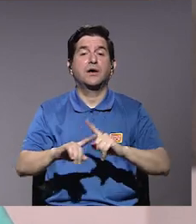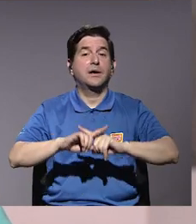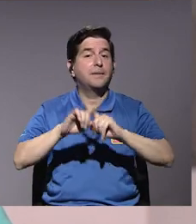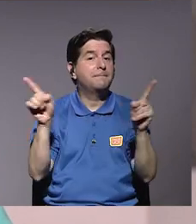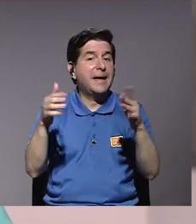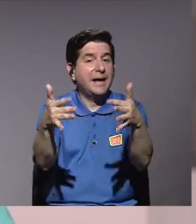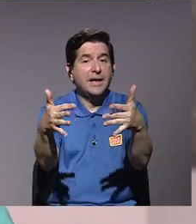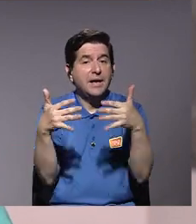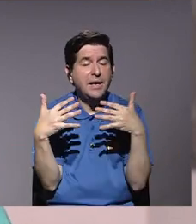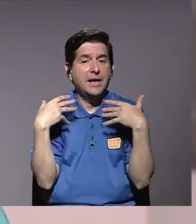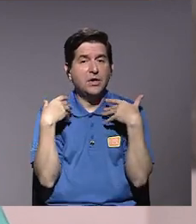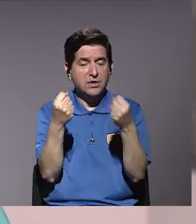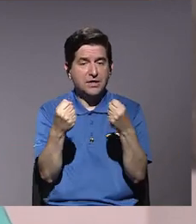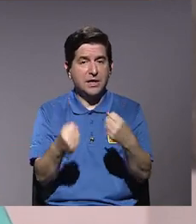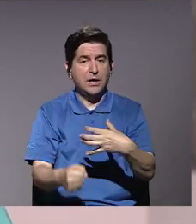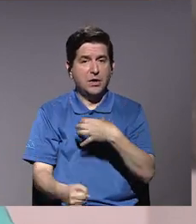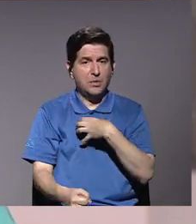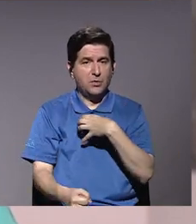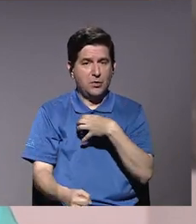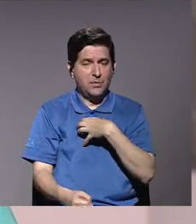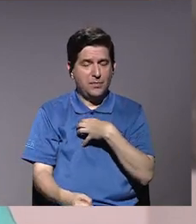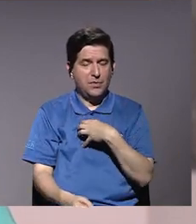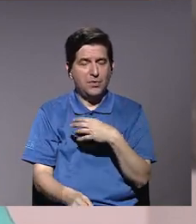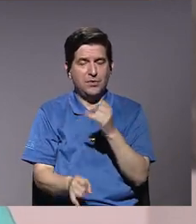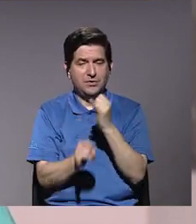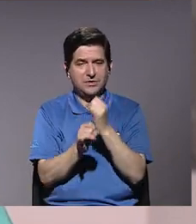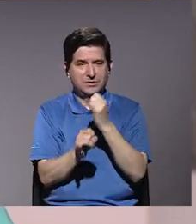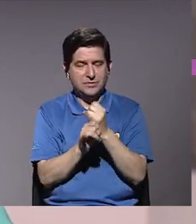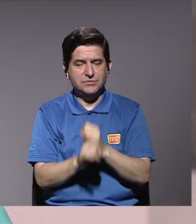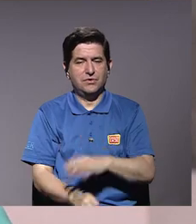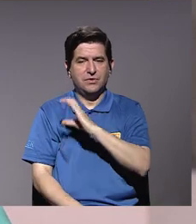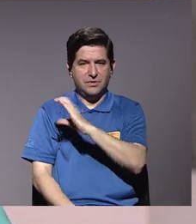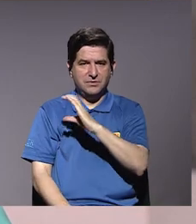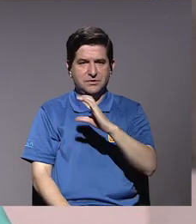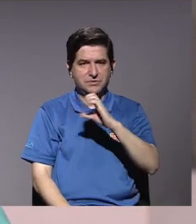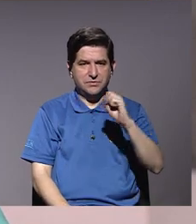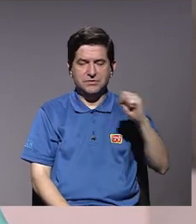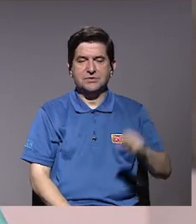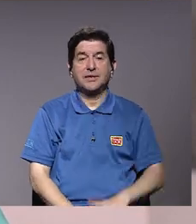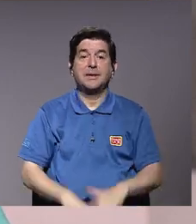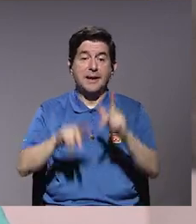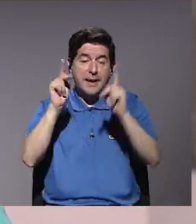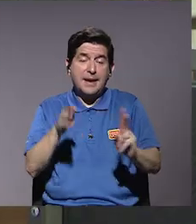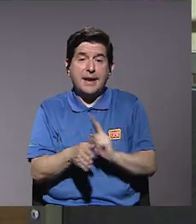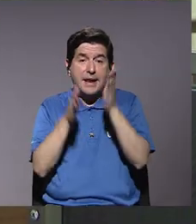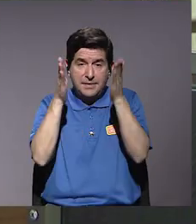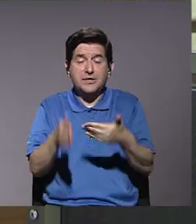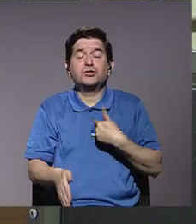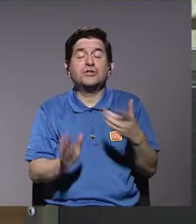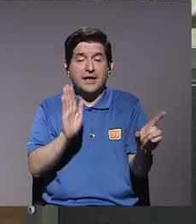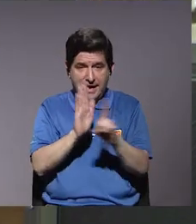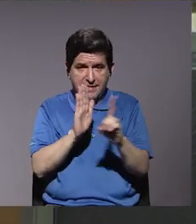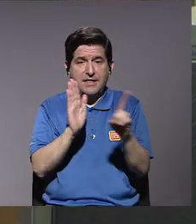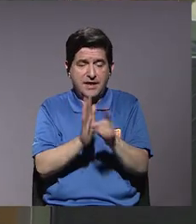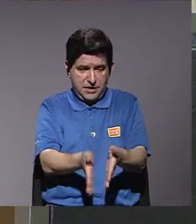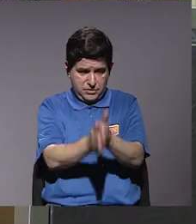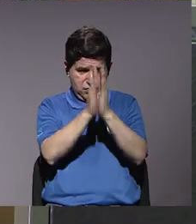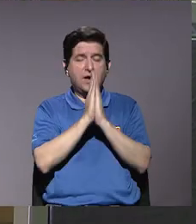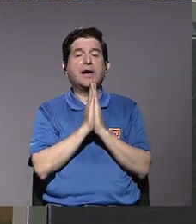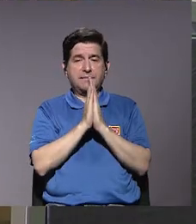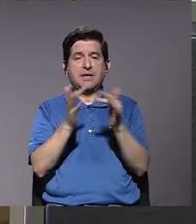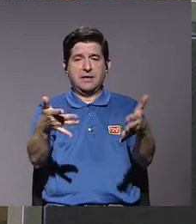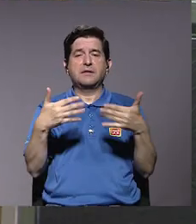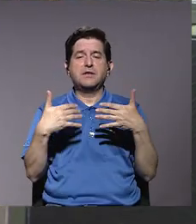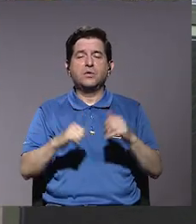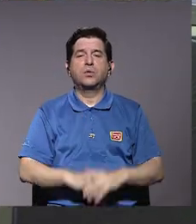persona usuaria, pero el expediente de salud le pertenece a la institución, a la caja del seguro. La persona usuaria tiene